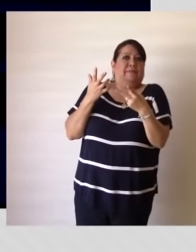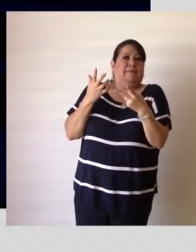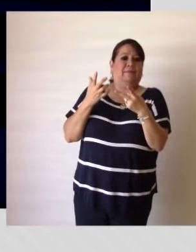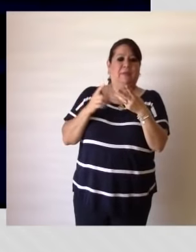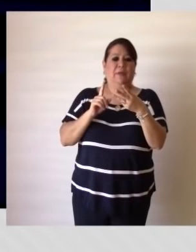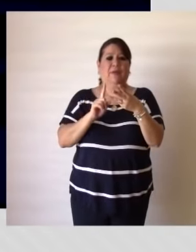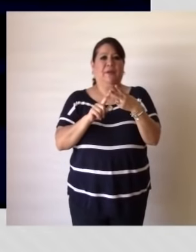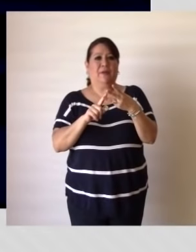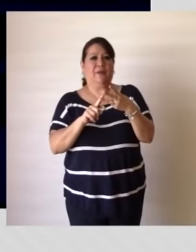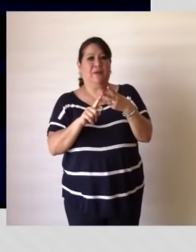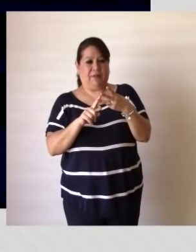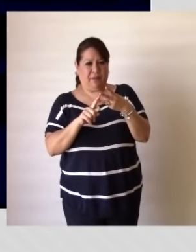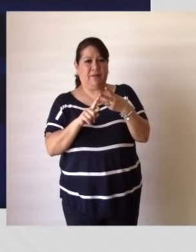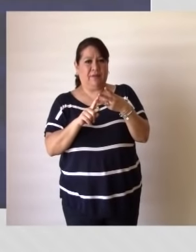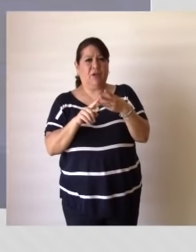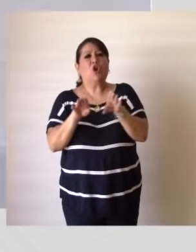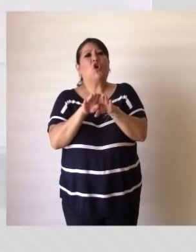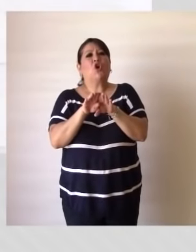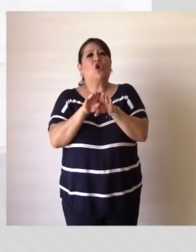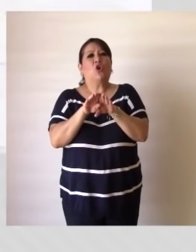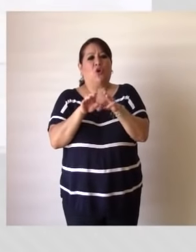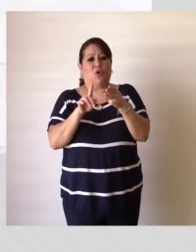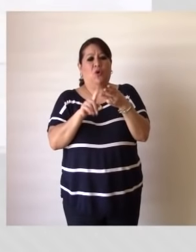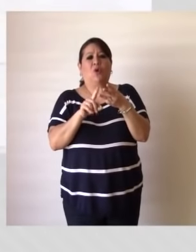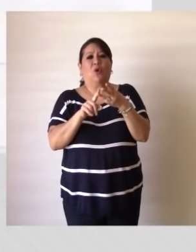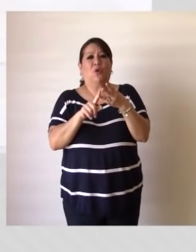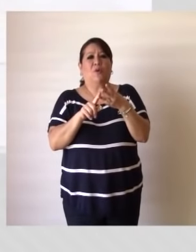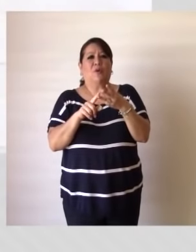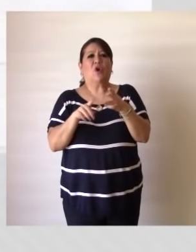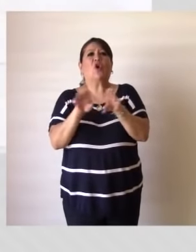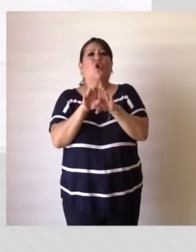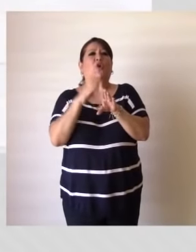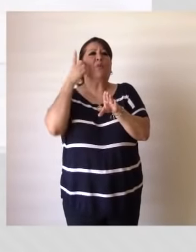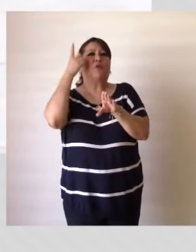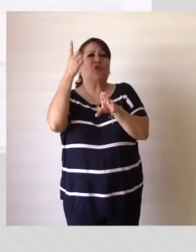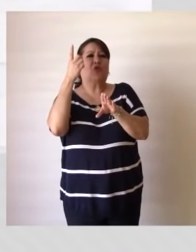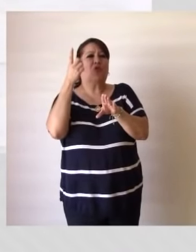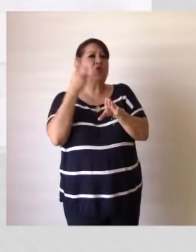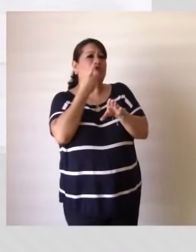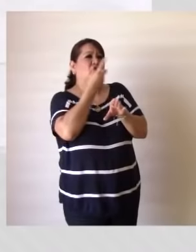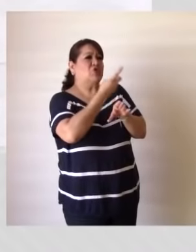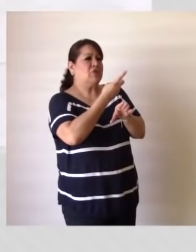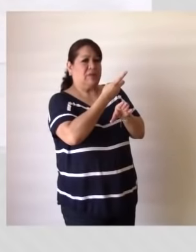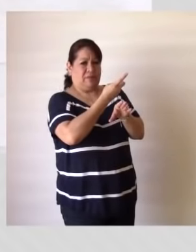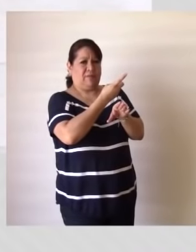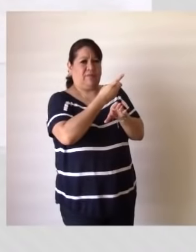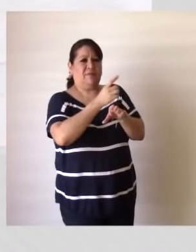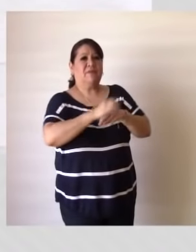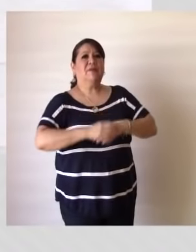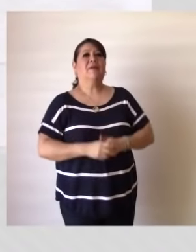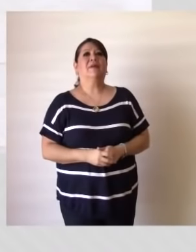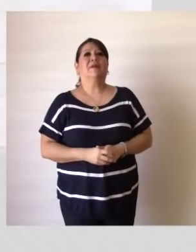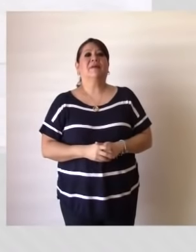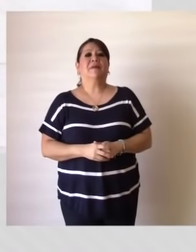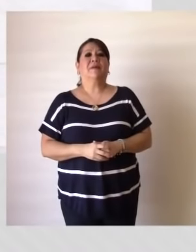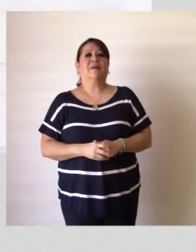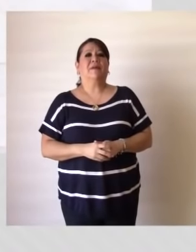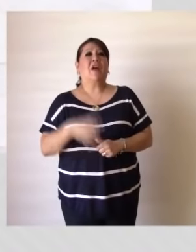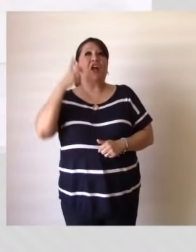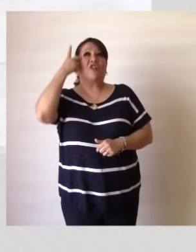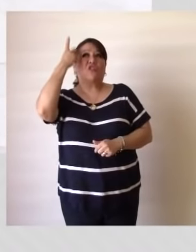solución este dialogo que el dios tiene con su pueblo